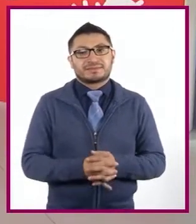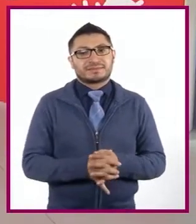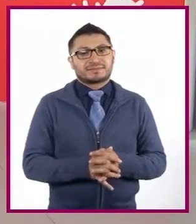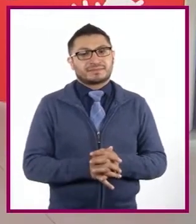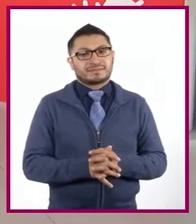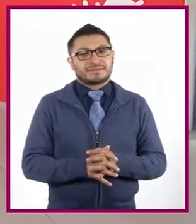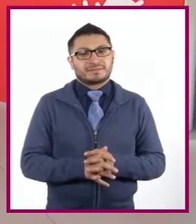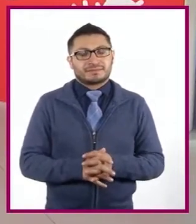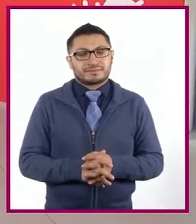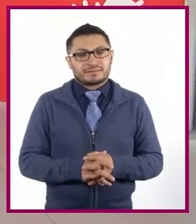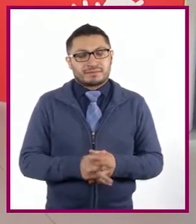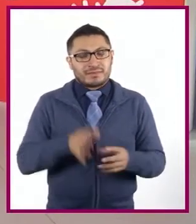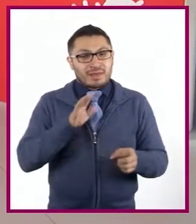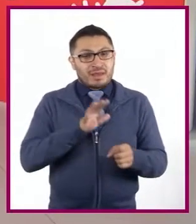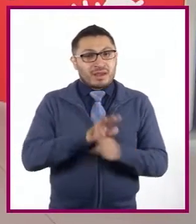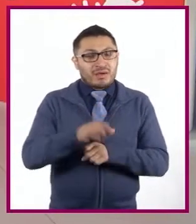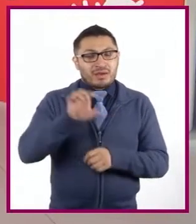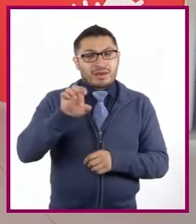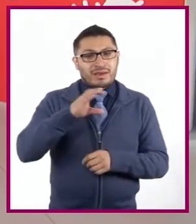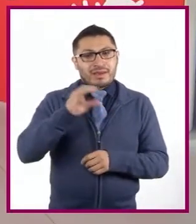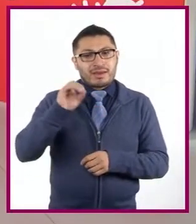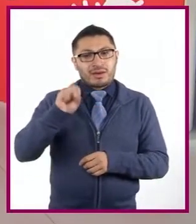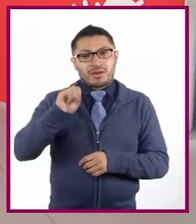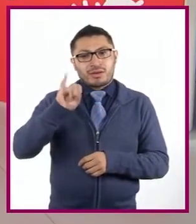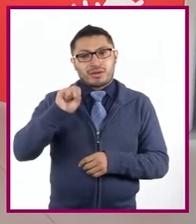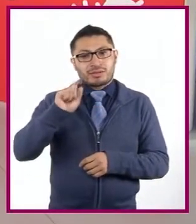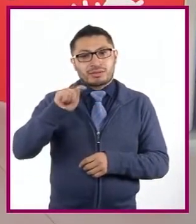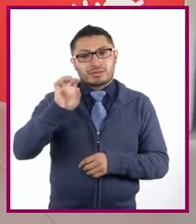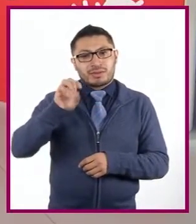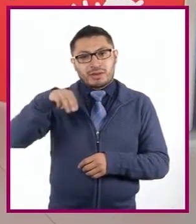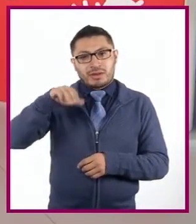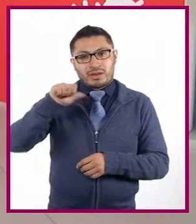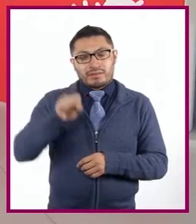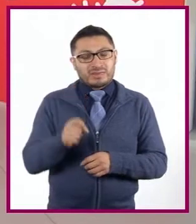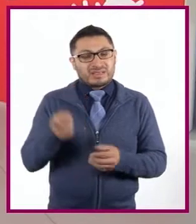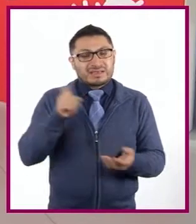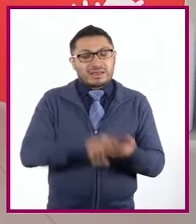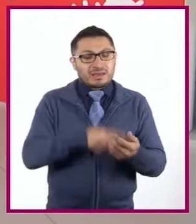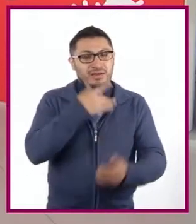¿En qué ecosistemas se da la competencia?